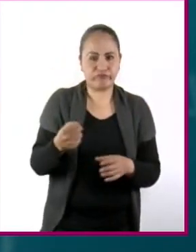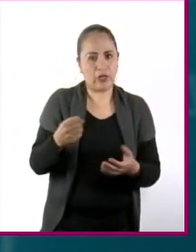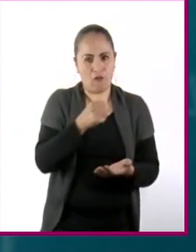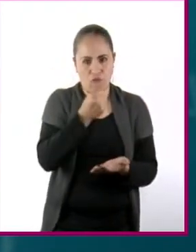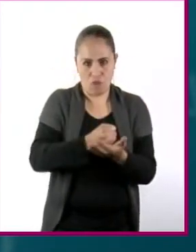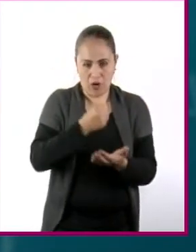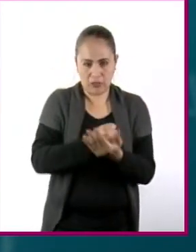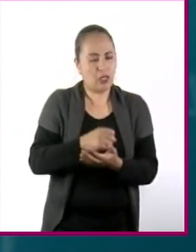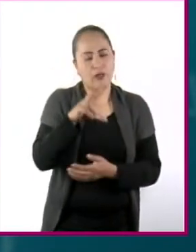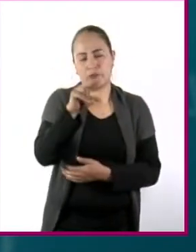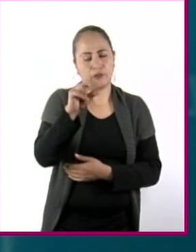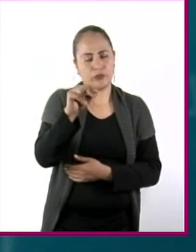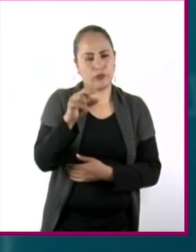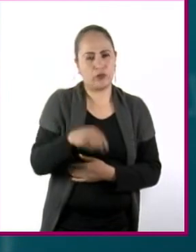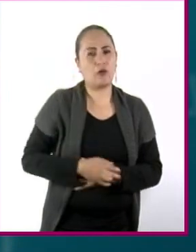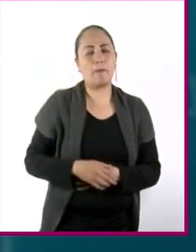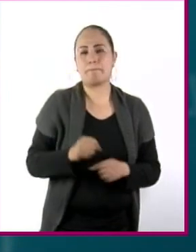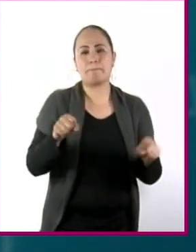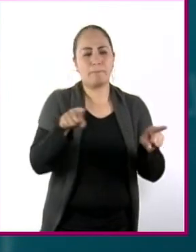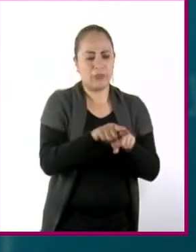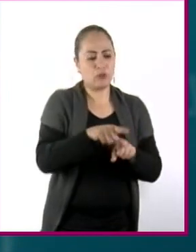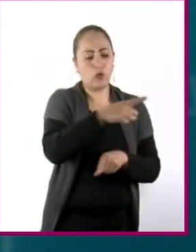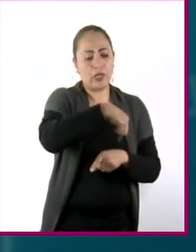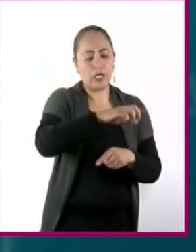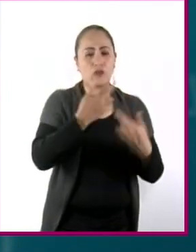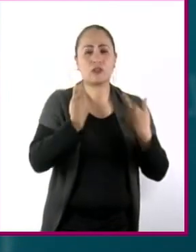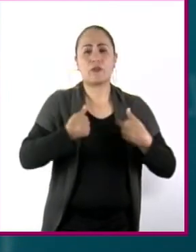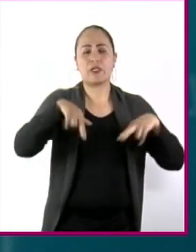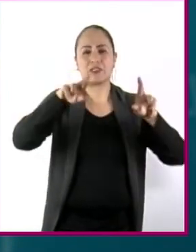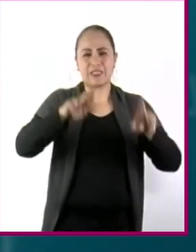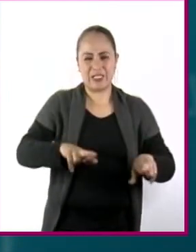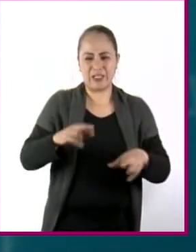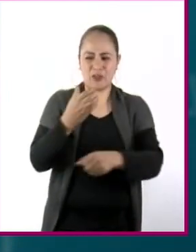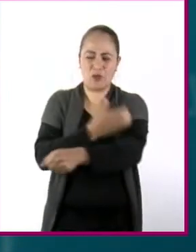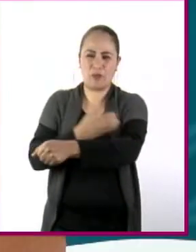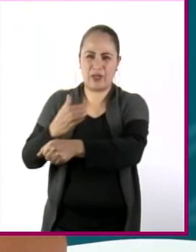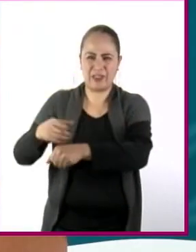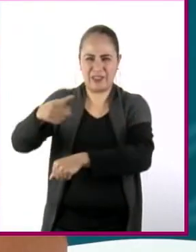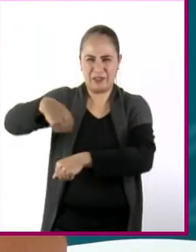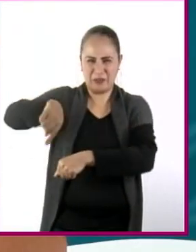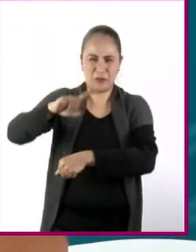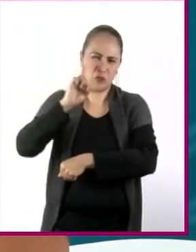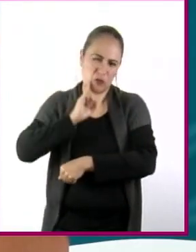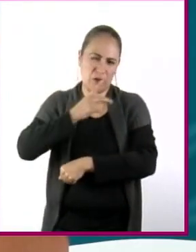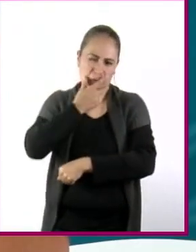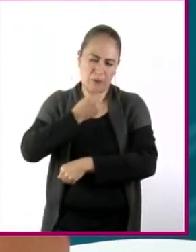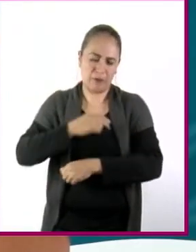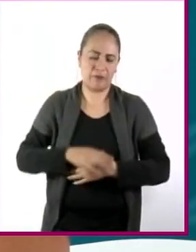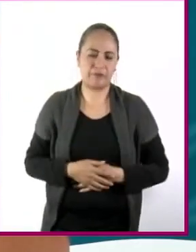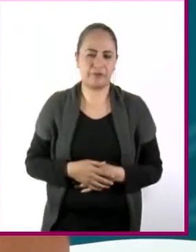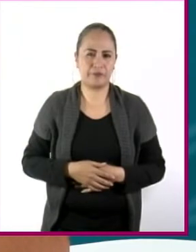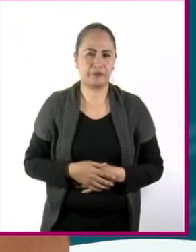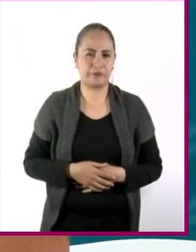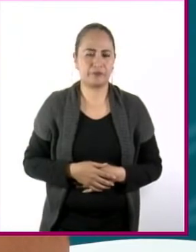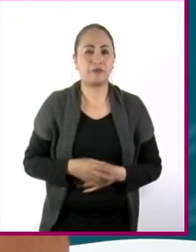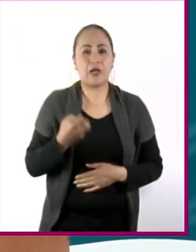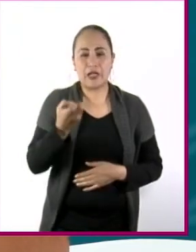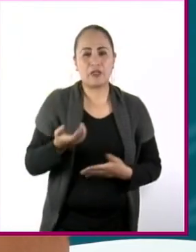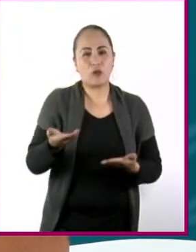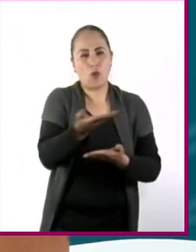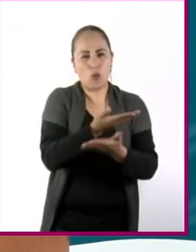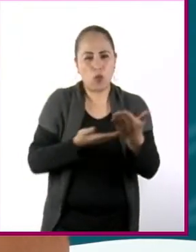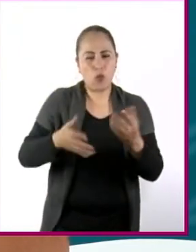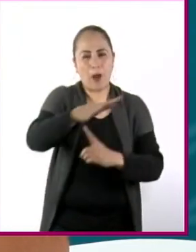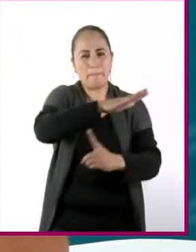que realizan sus funciones en calidad de representantes de sus compañeras y compañeros. Para ello, procuran un ambiente de confianza